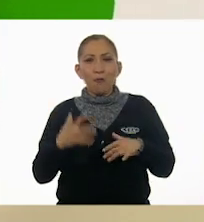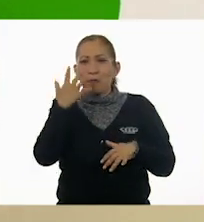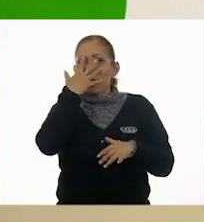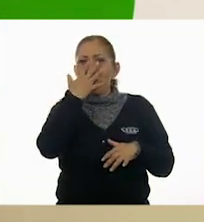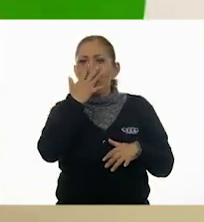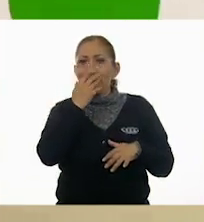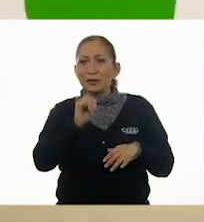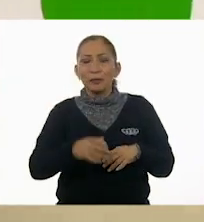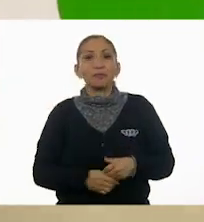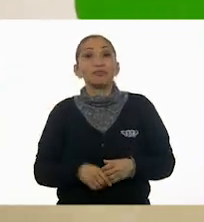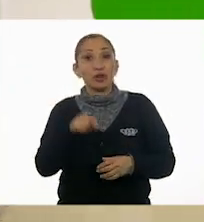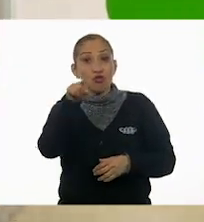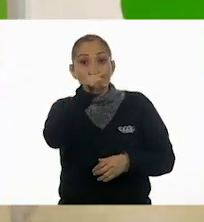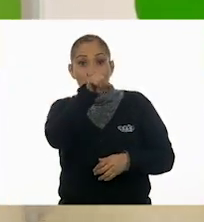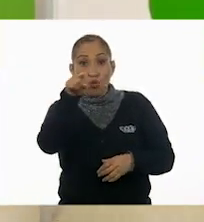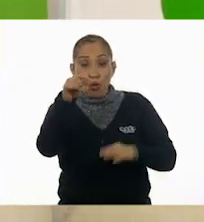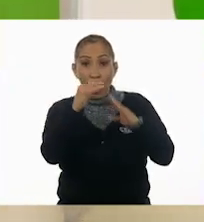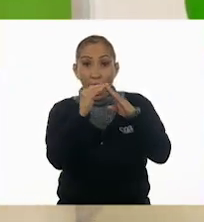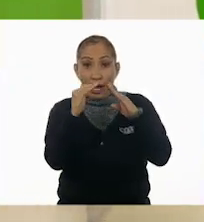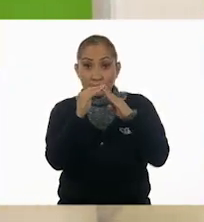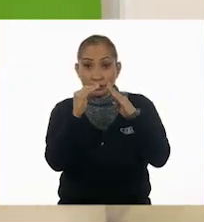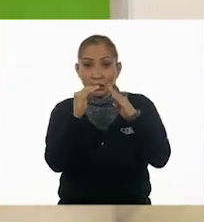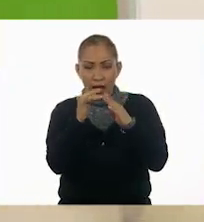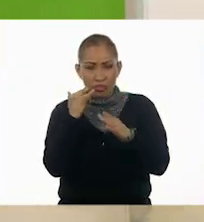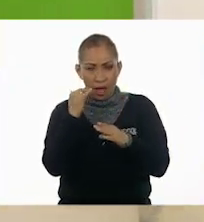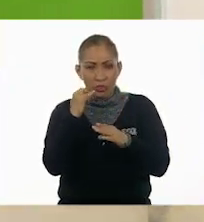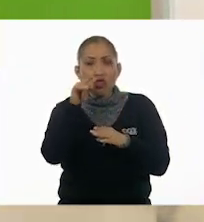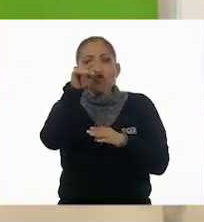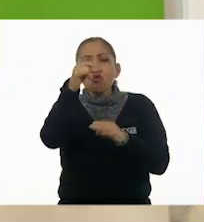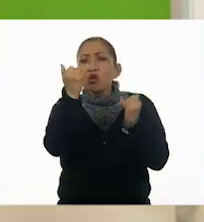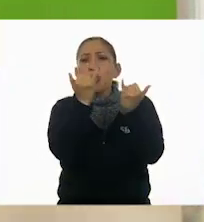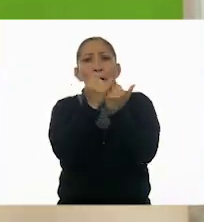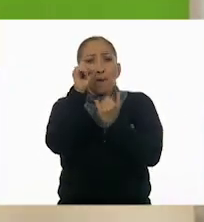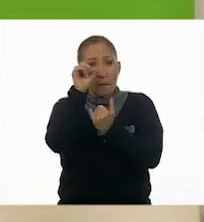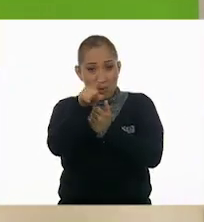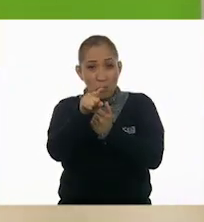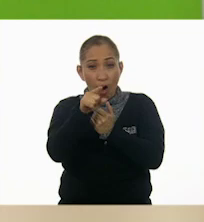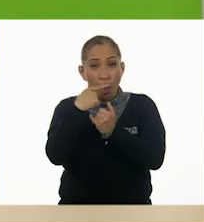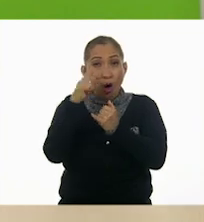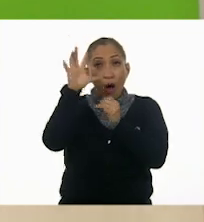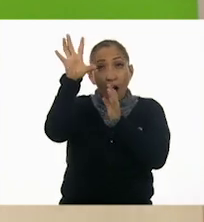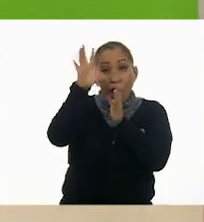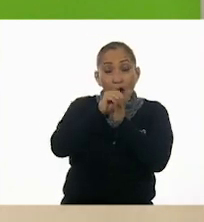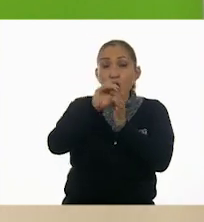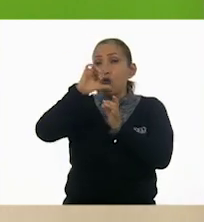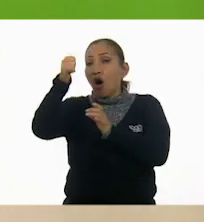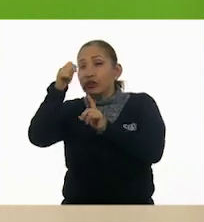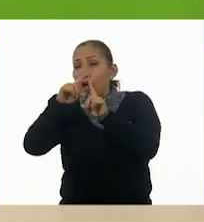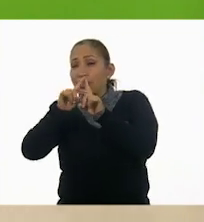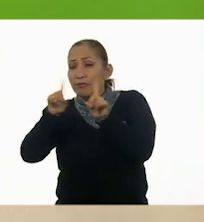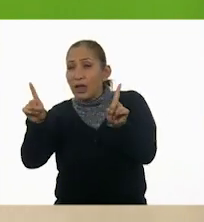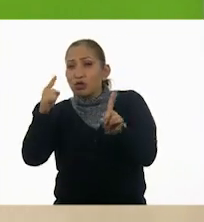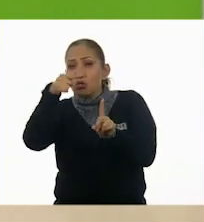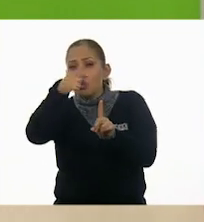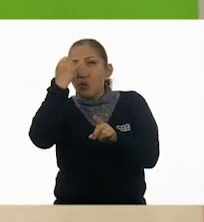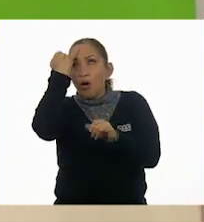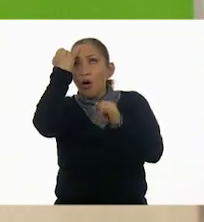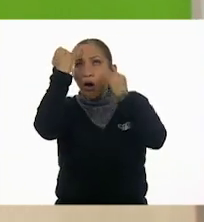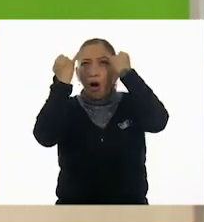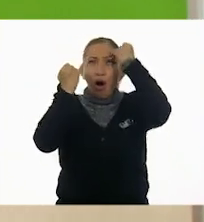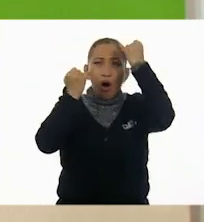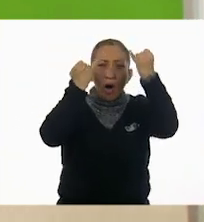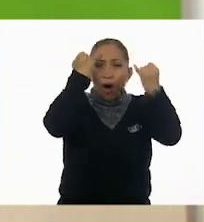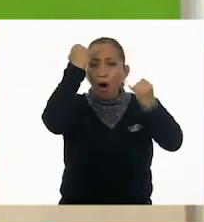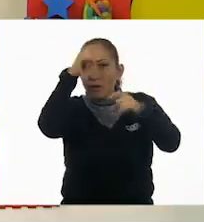¡Qué bonito! Ustedes allí en casa intenten reproducir esta figura o alguna otra. Utilicen su creatividad